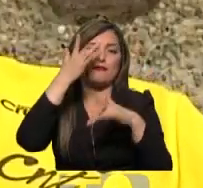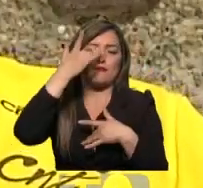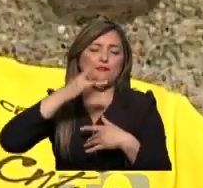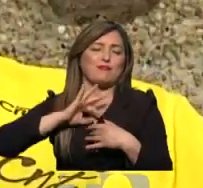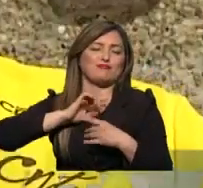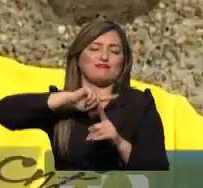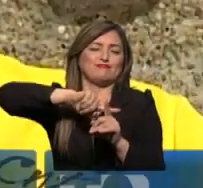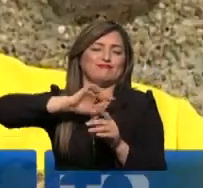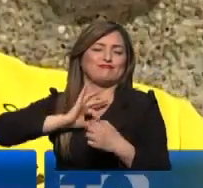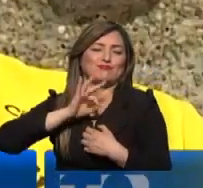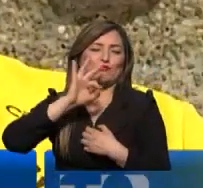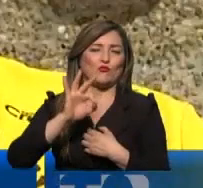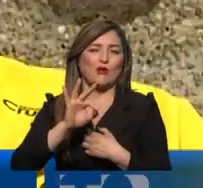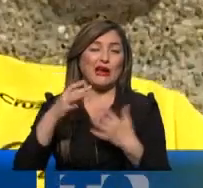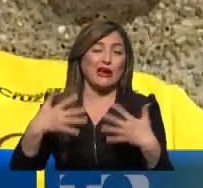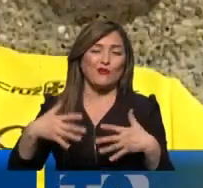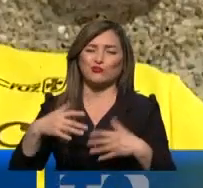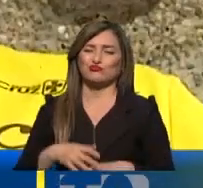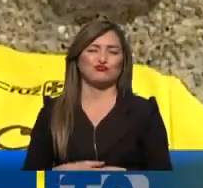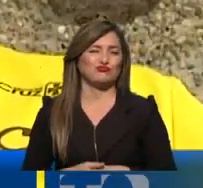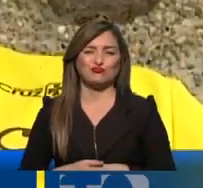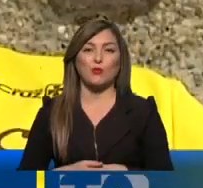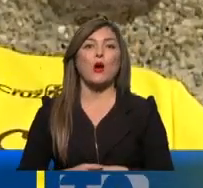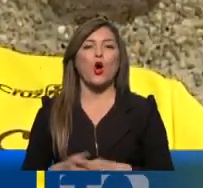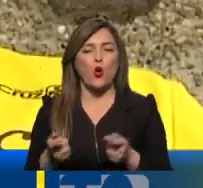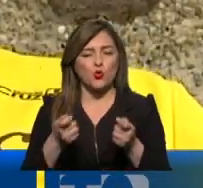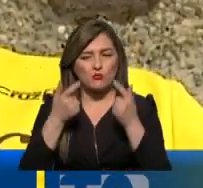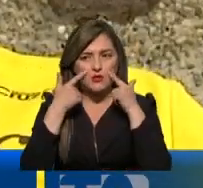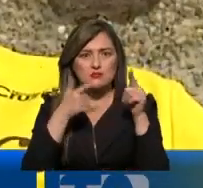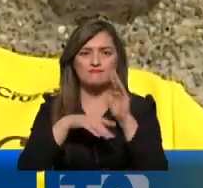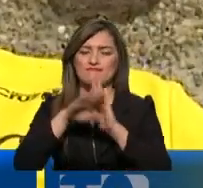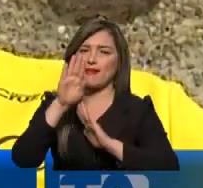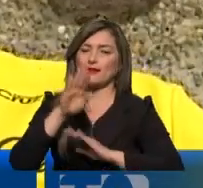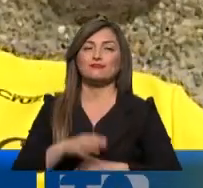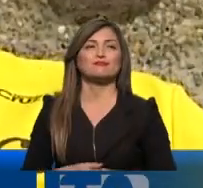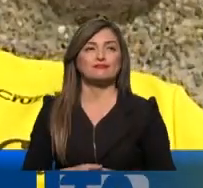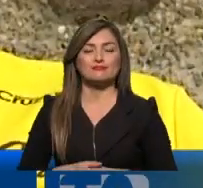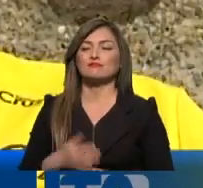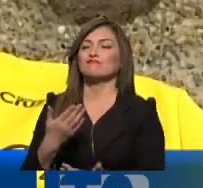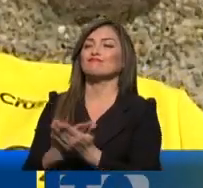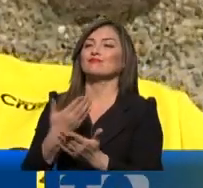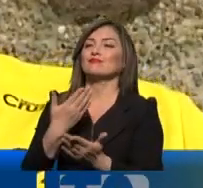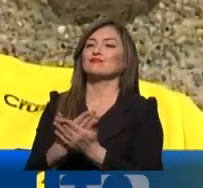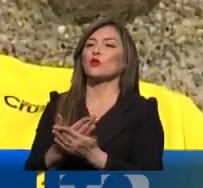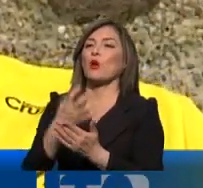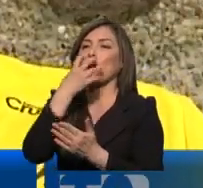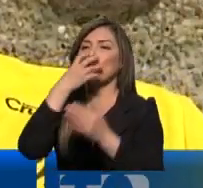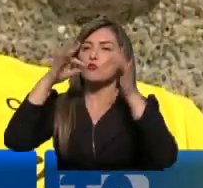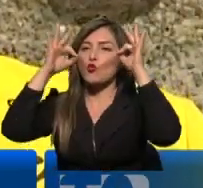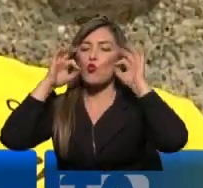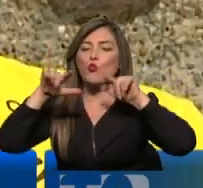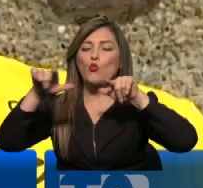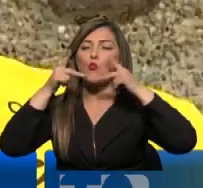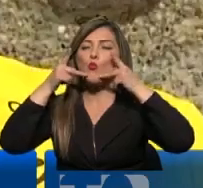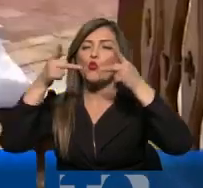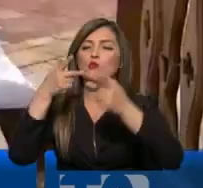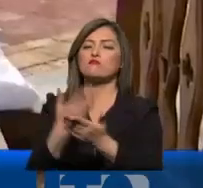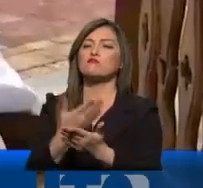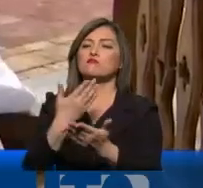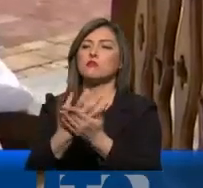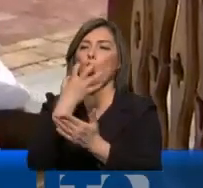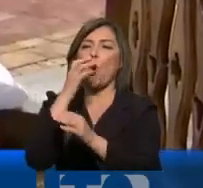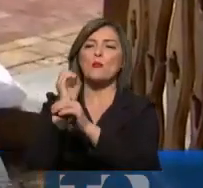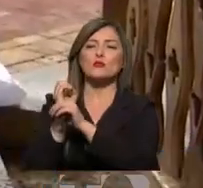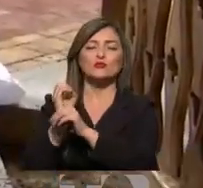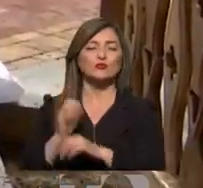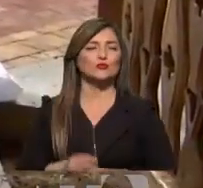dispuesto a tener una mayor vigilancia y exigir el uso de las mascarillas en lugares públicos especialmente. Y ya